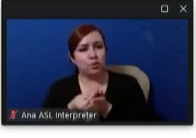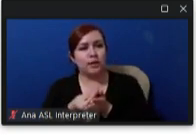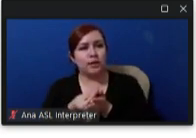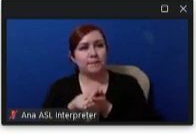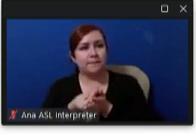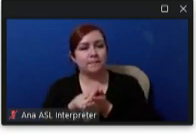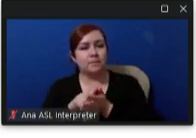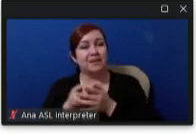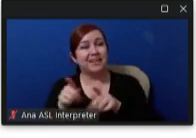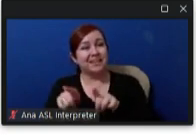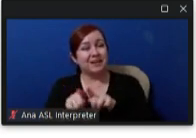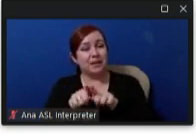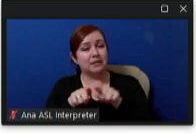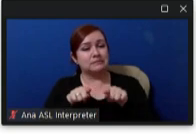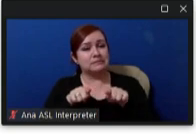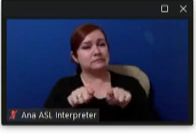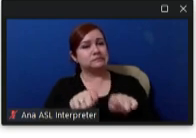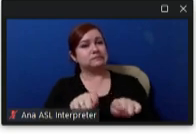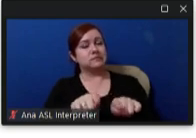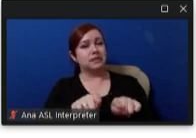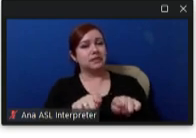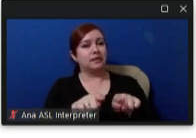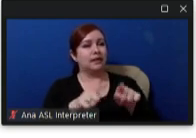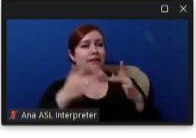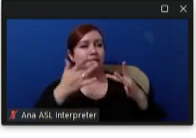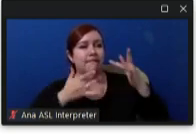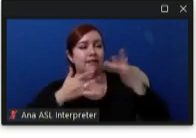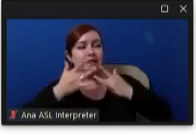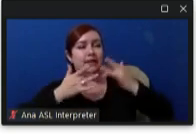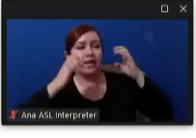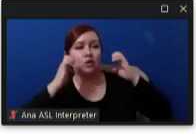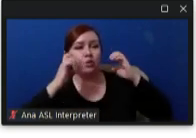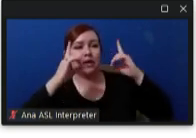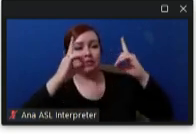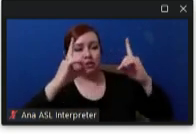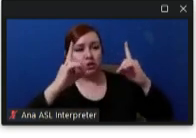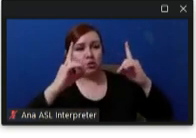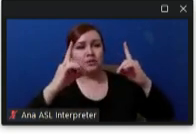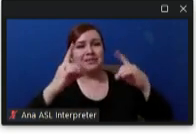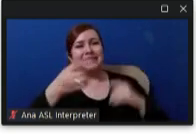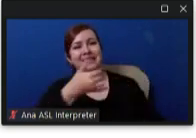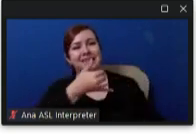con la falta de educación y la falta de